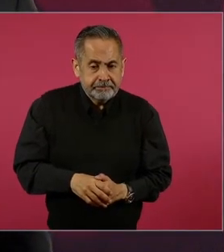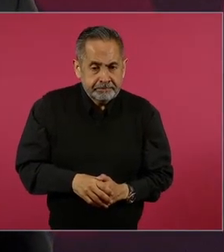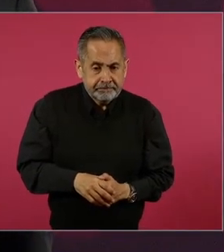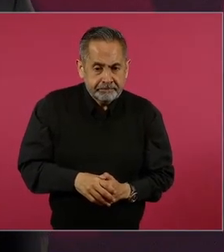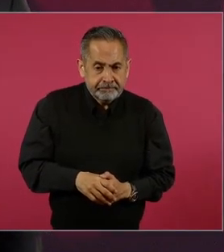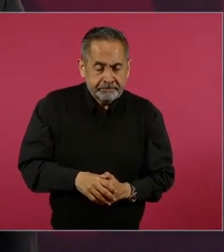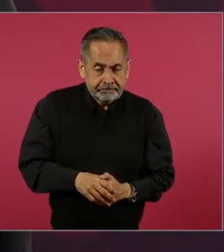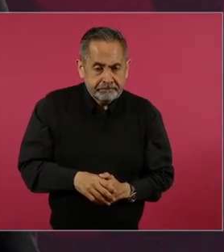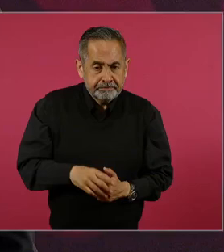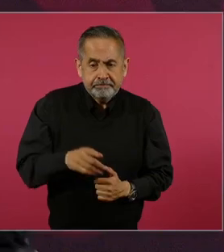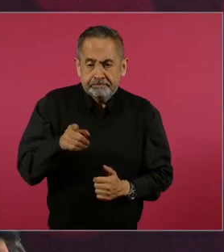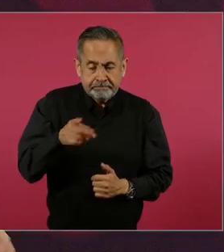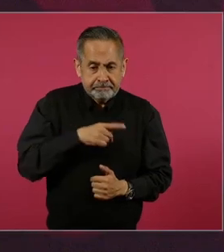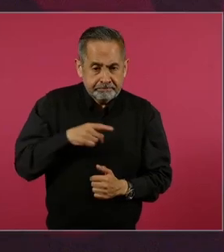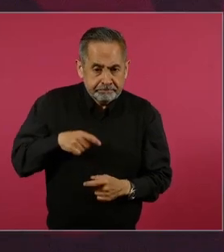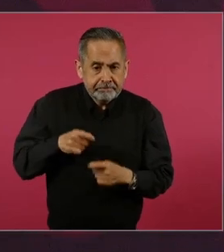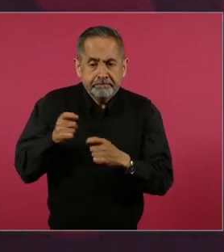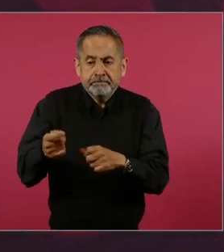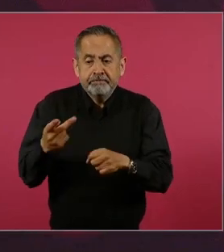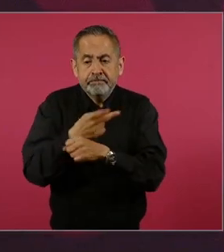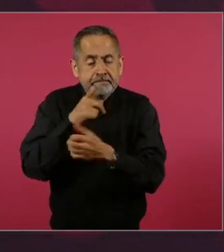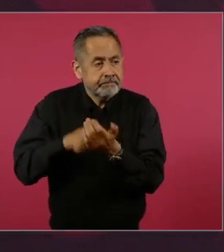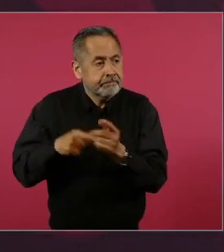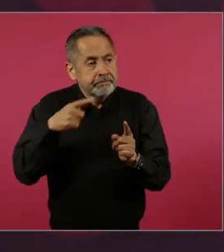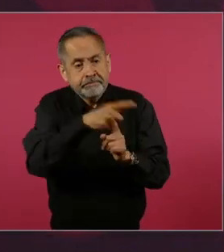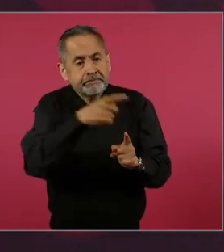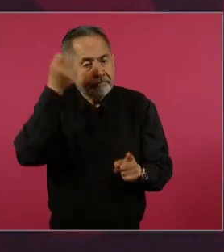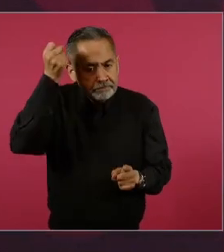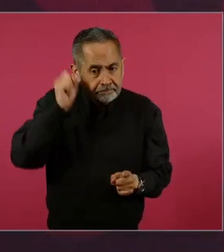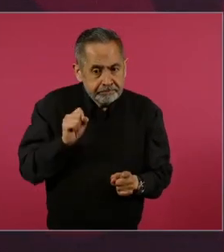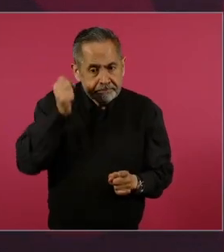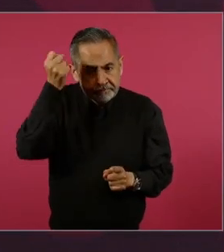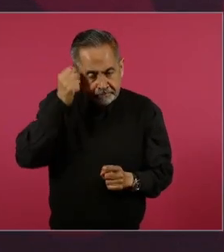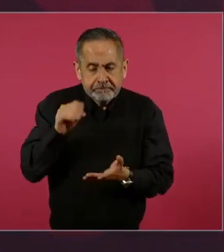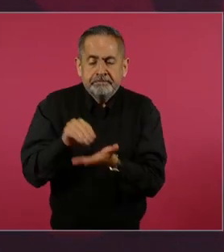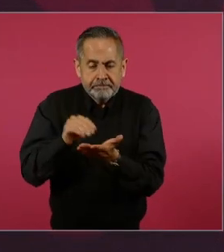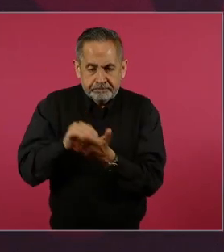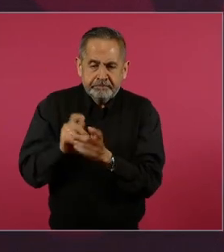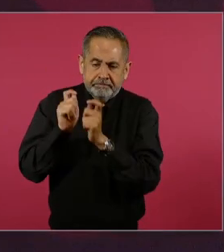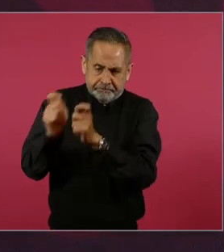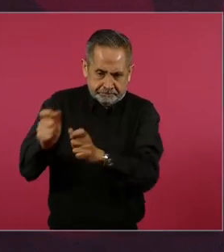revisando, analizando lo sucedido en Sinaloa,